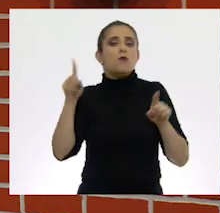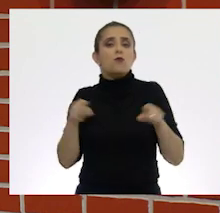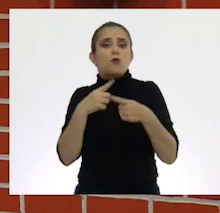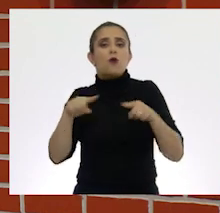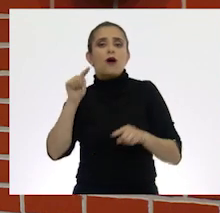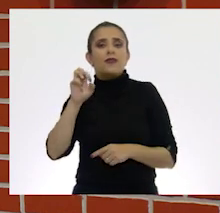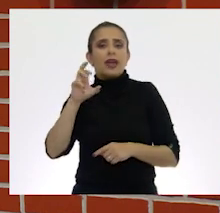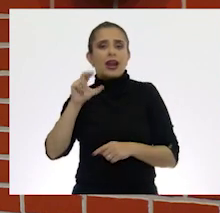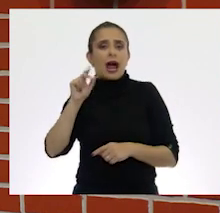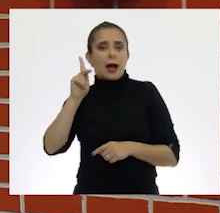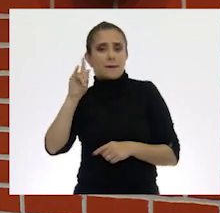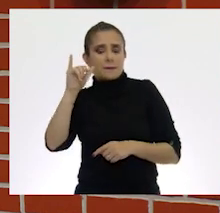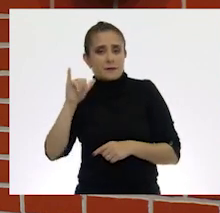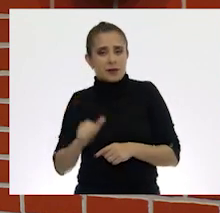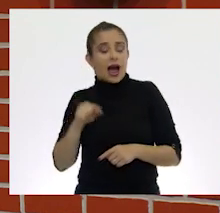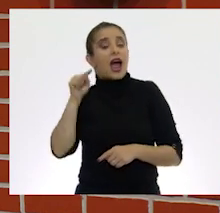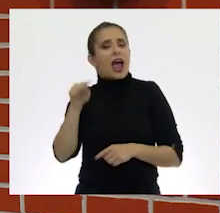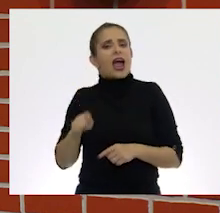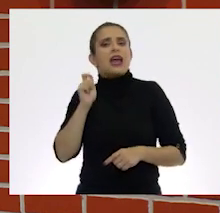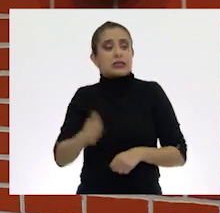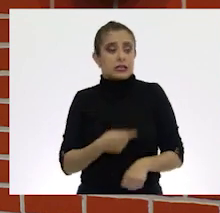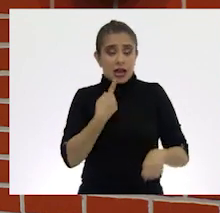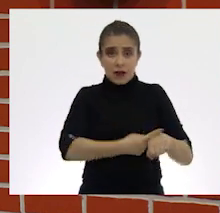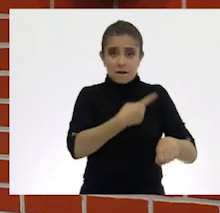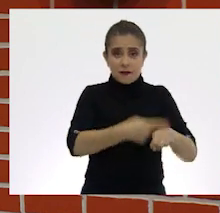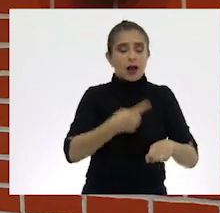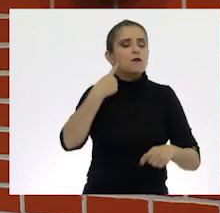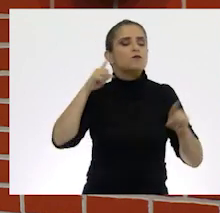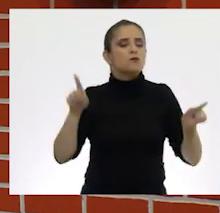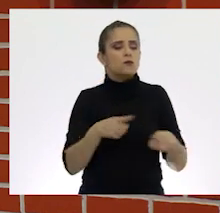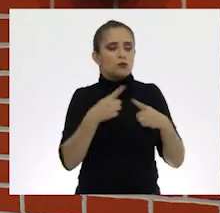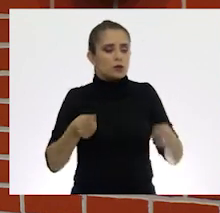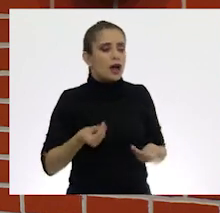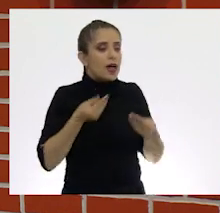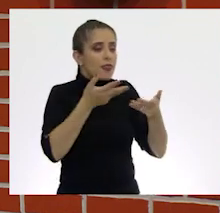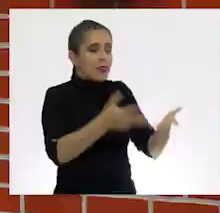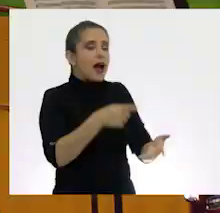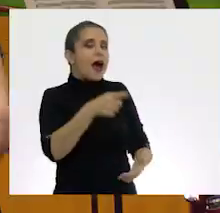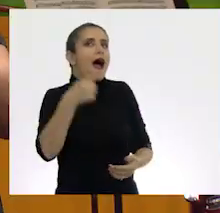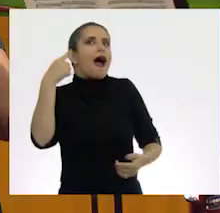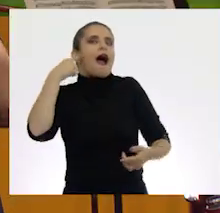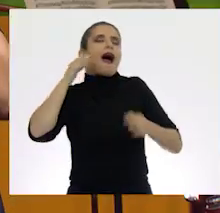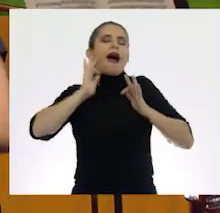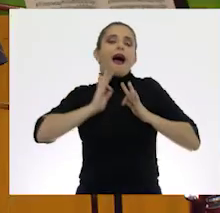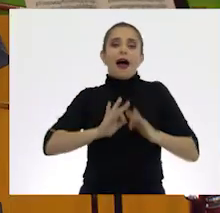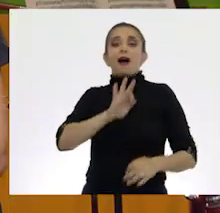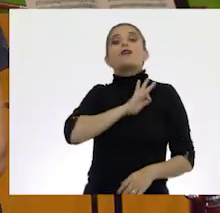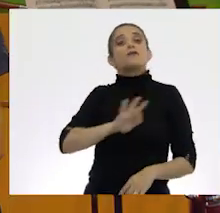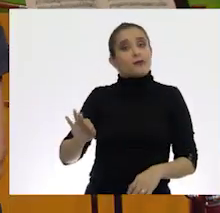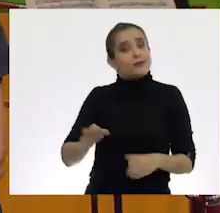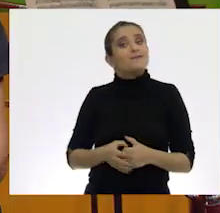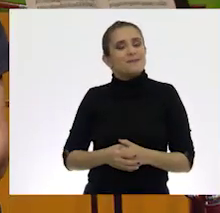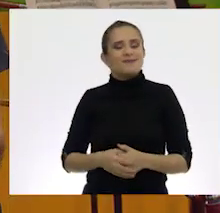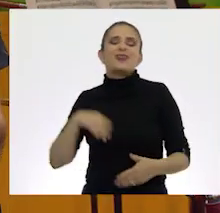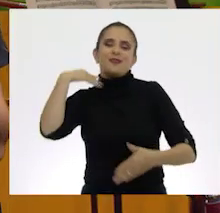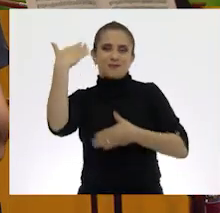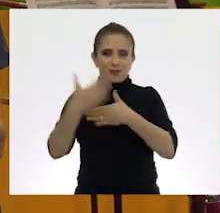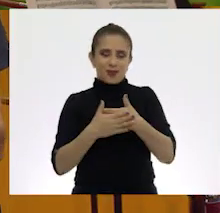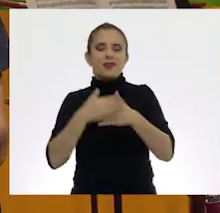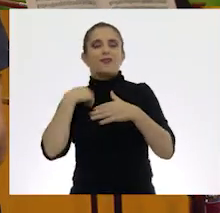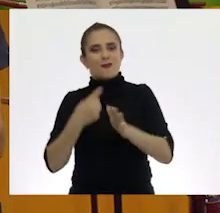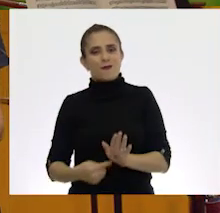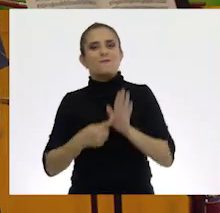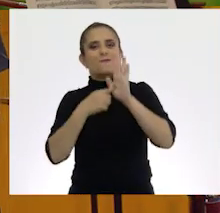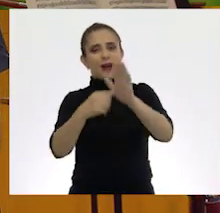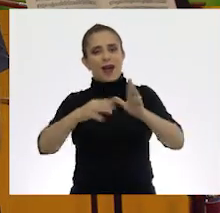ciencia llamada musicoterapia, que ayuda a mejorar a los enfermos a través de la música. Para el próximo programa vamos a